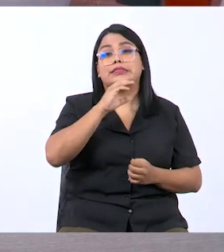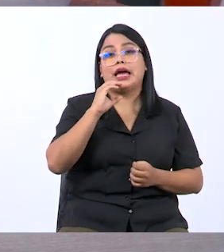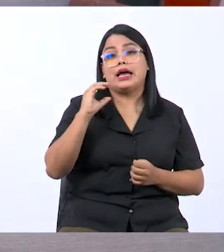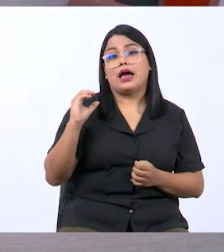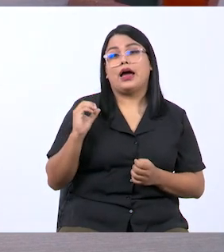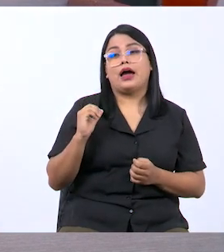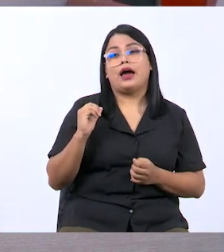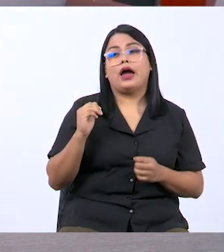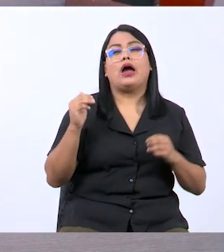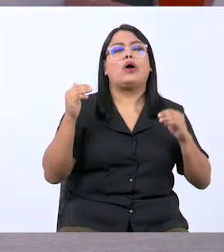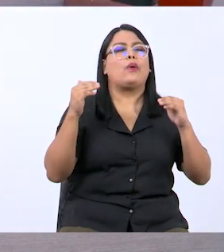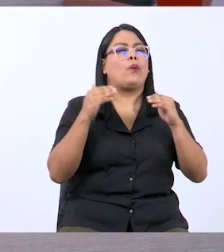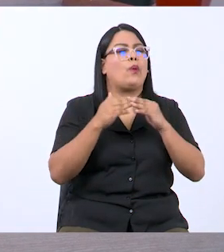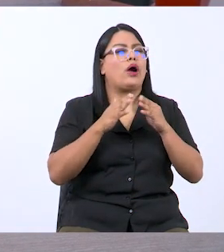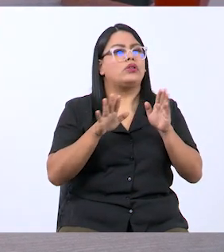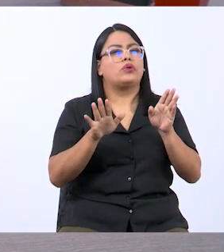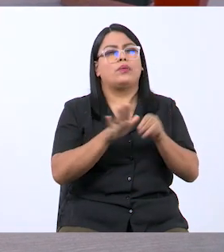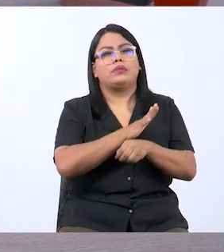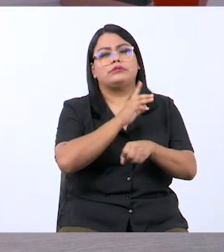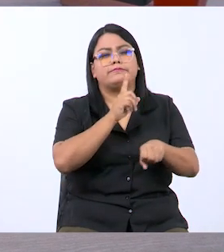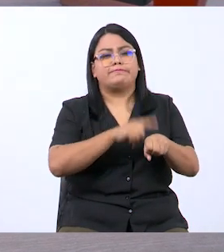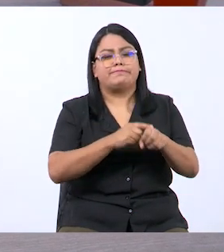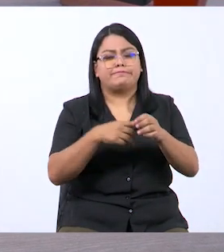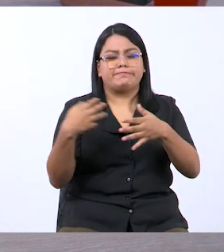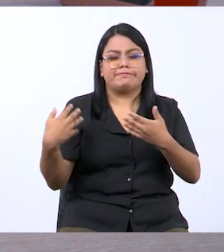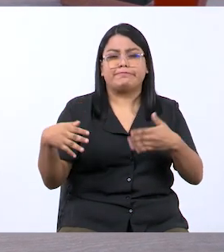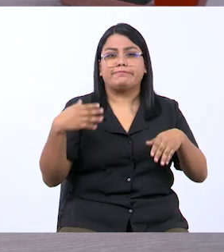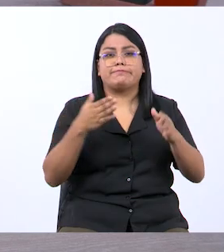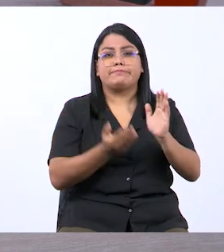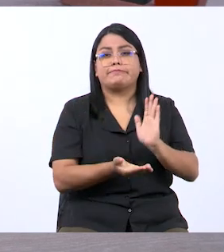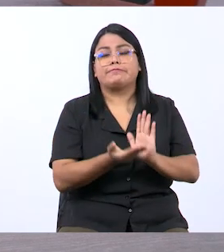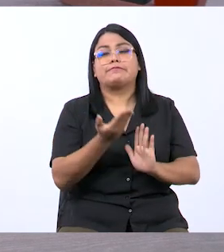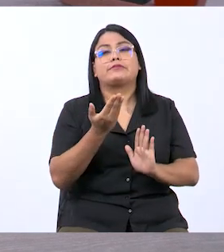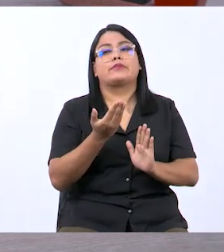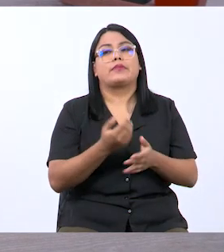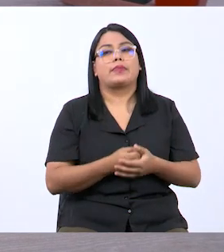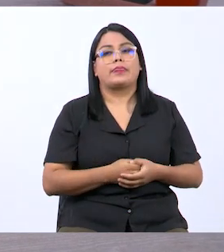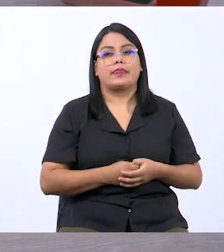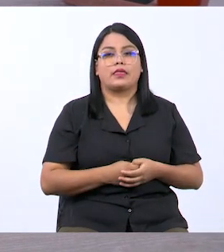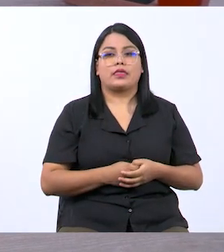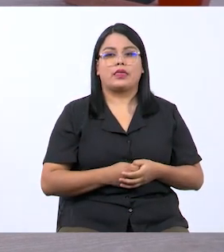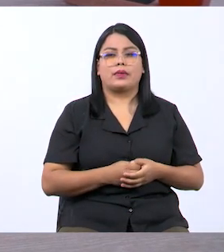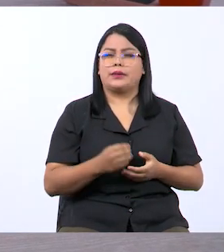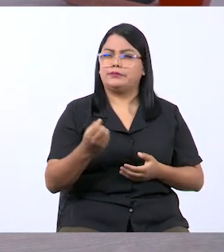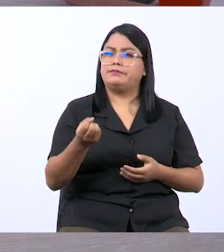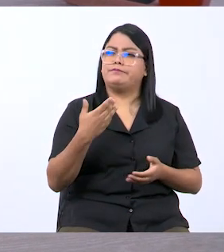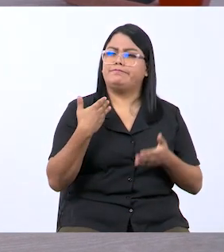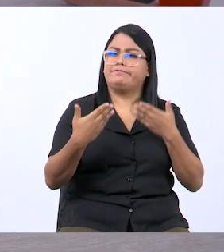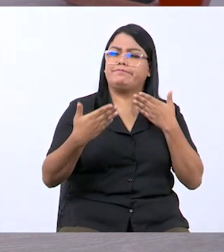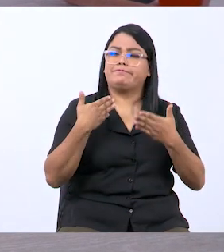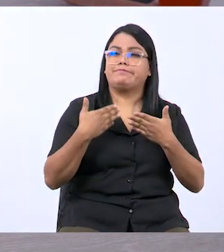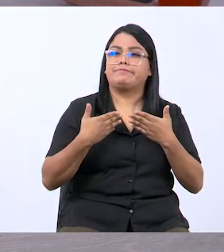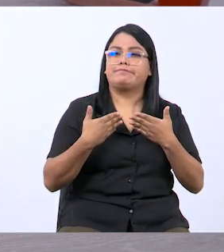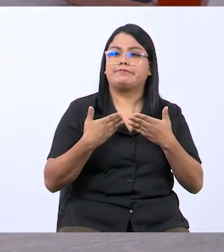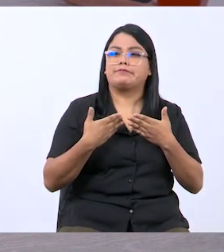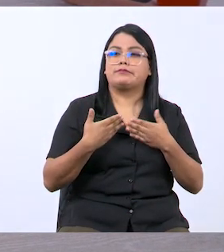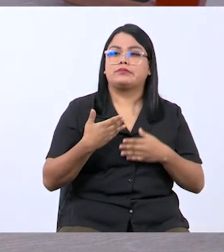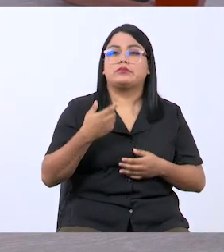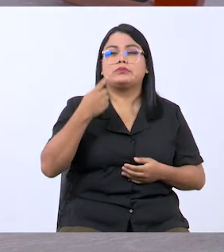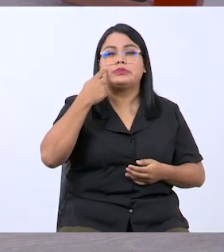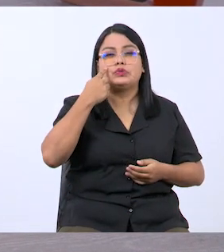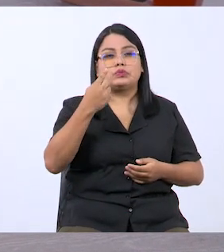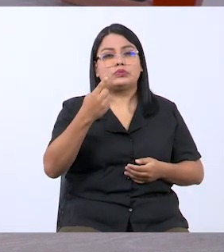estrategia ACC y cada uno de los momentos, además las actividades que desarrollamos, no sé si podrías explicarnos cómo